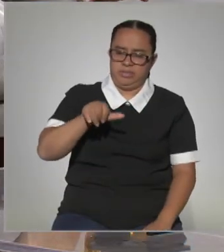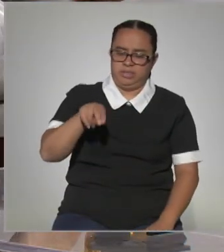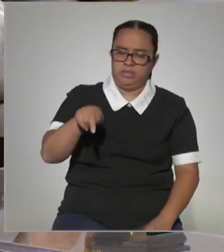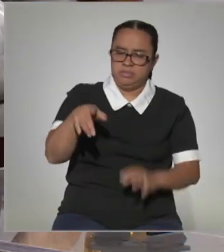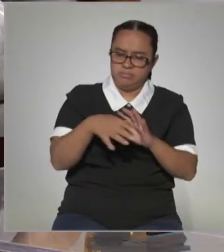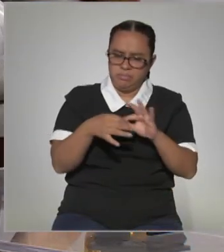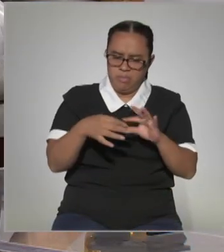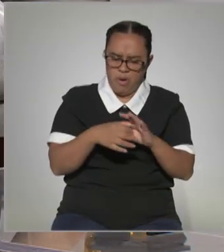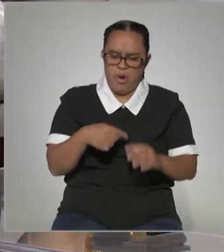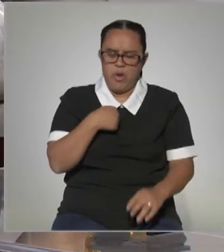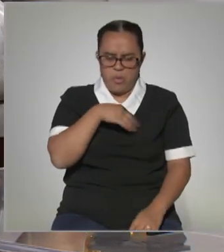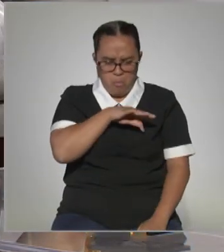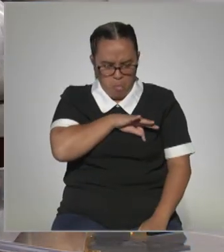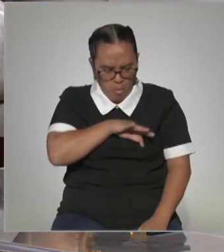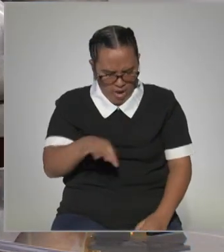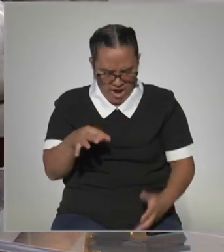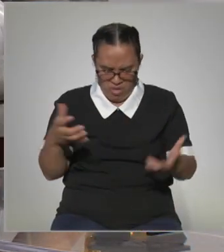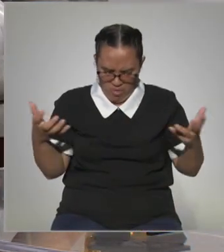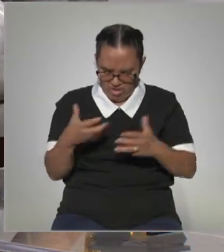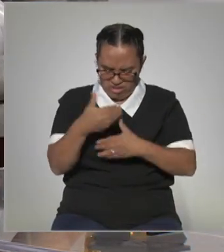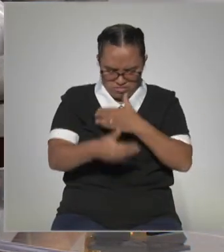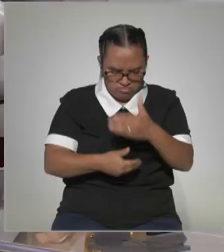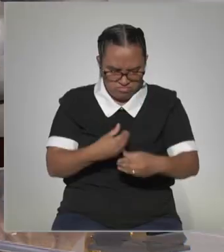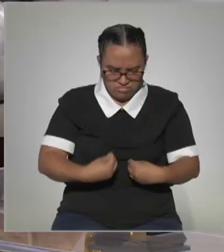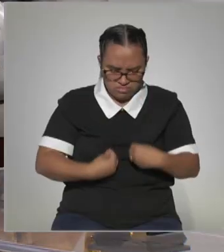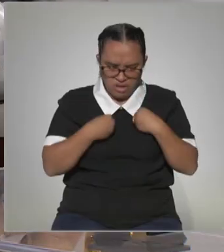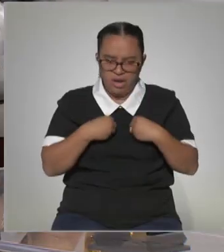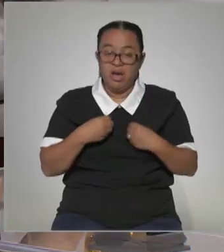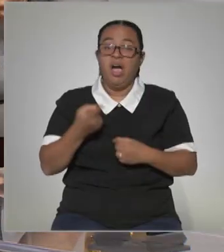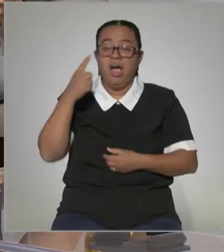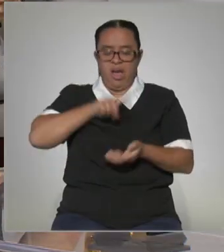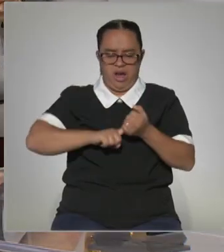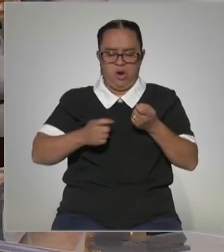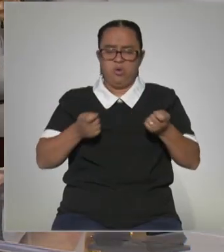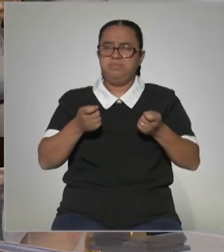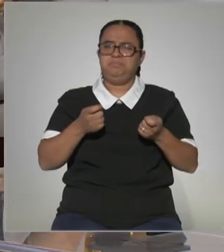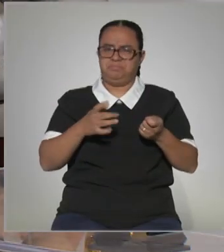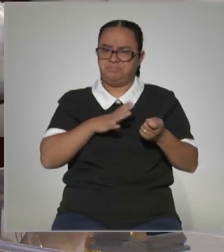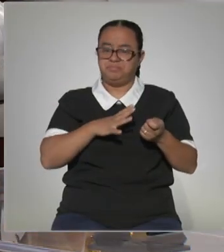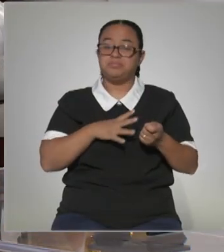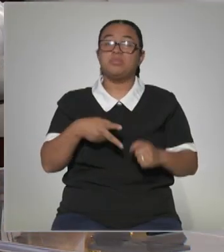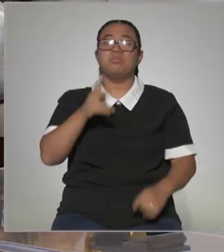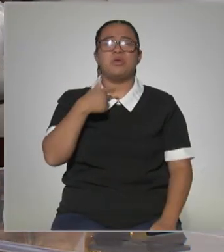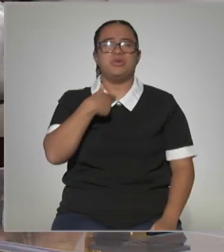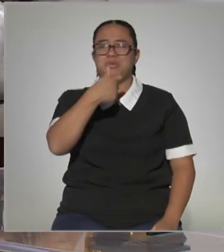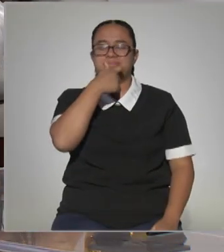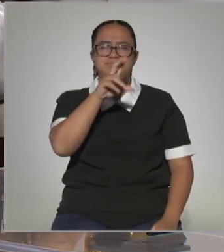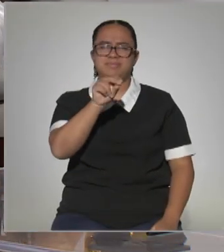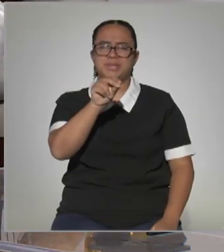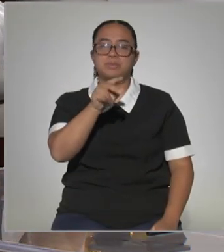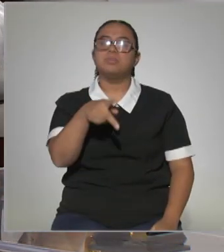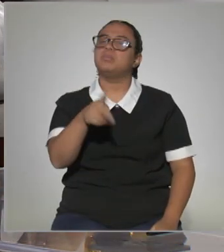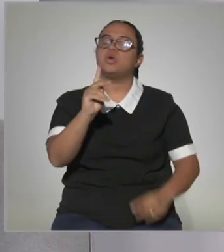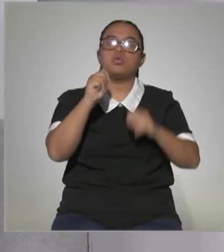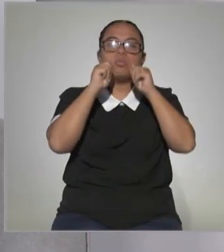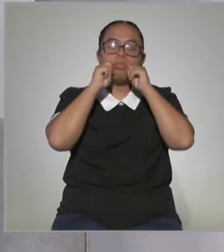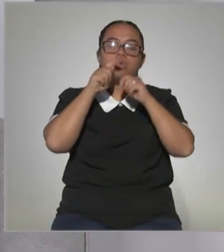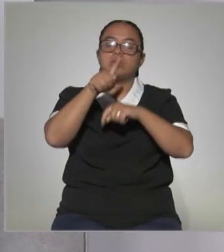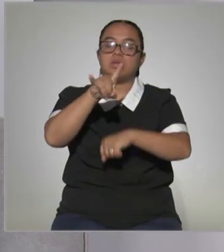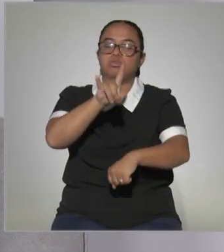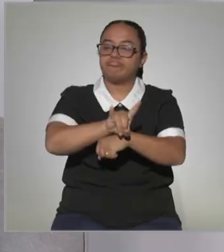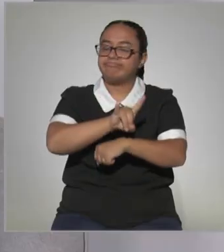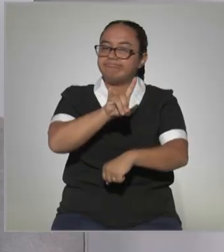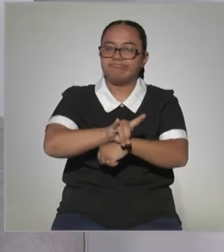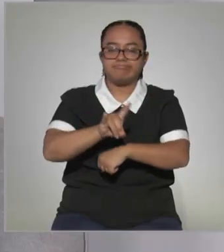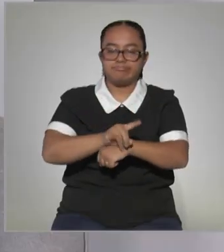puedo con esta situación, ok, estoy en control, es que no quiero sonreír, simúlalo,